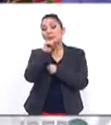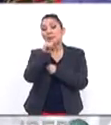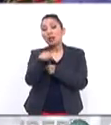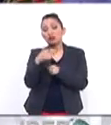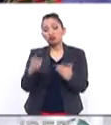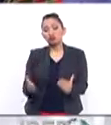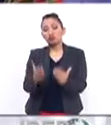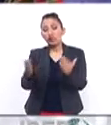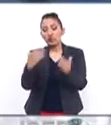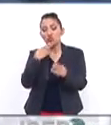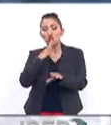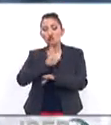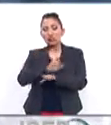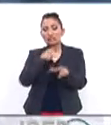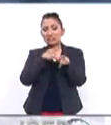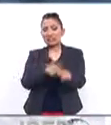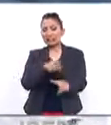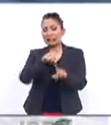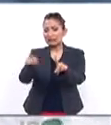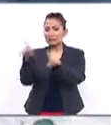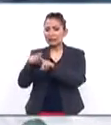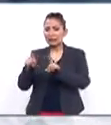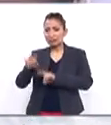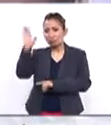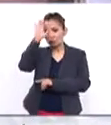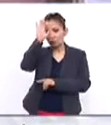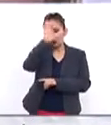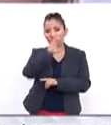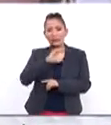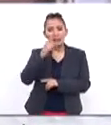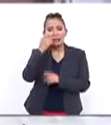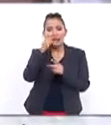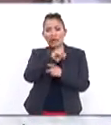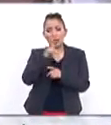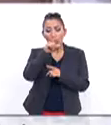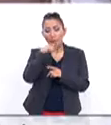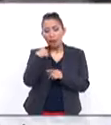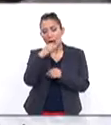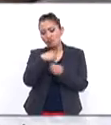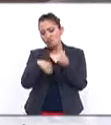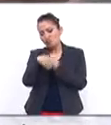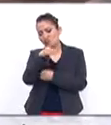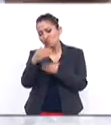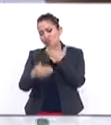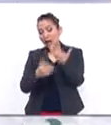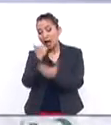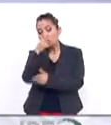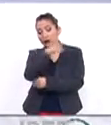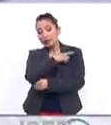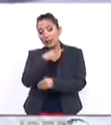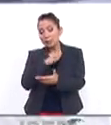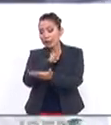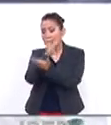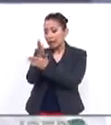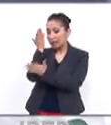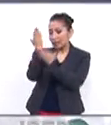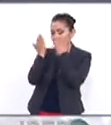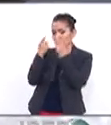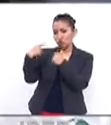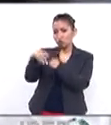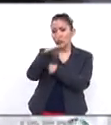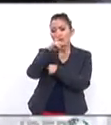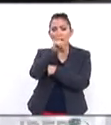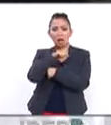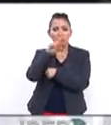la promoción y preservación de la diversidad lingüística. Para fomentar el desarrollo sostenible, los alumnos deben tener acceso a la educación en su